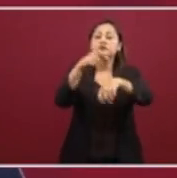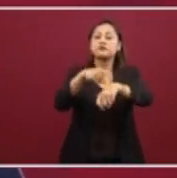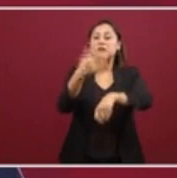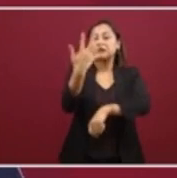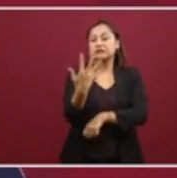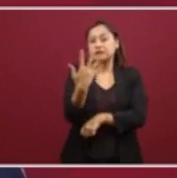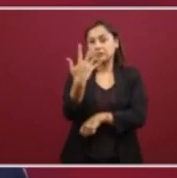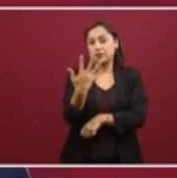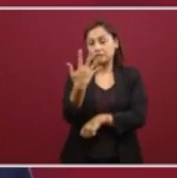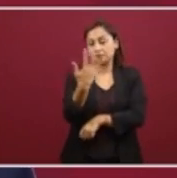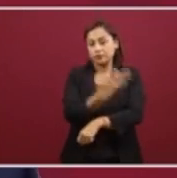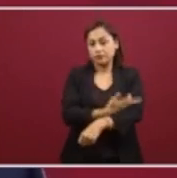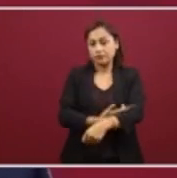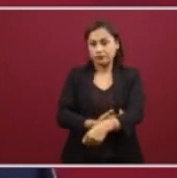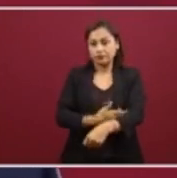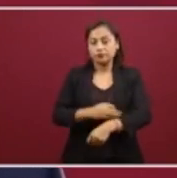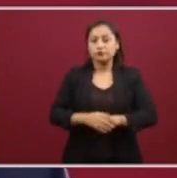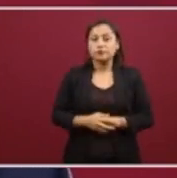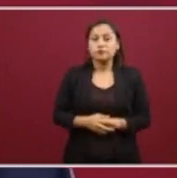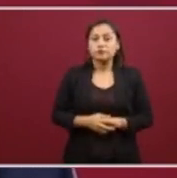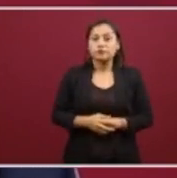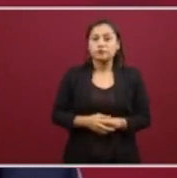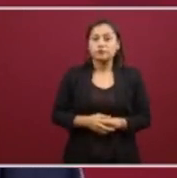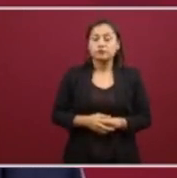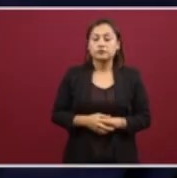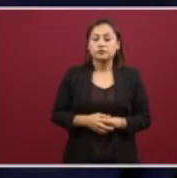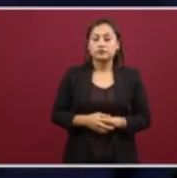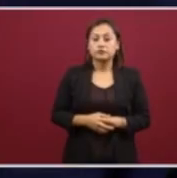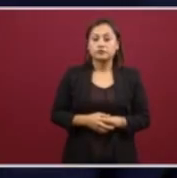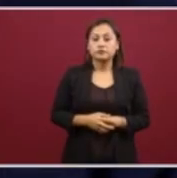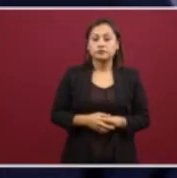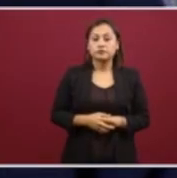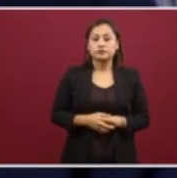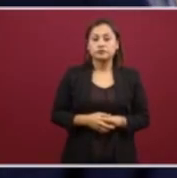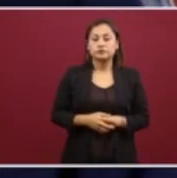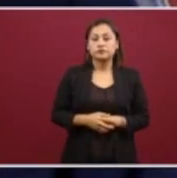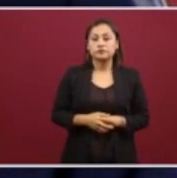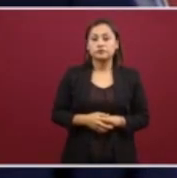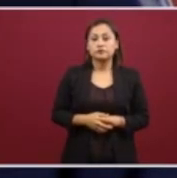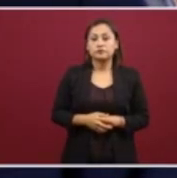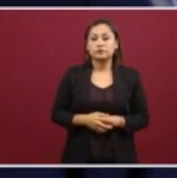5 de la tarde. Vamos a